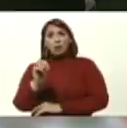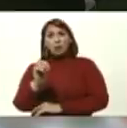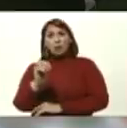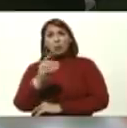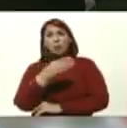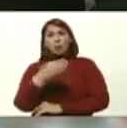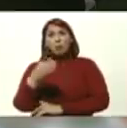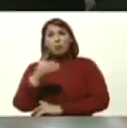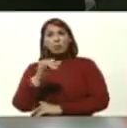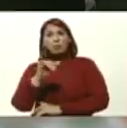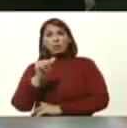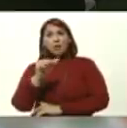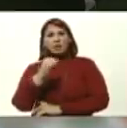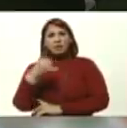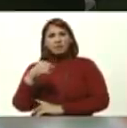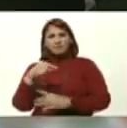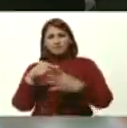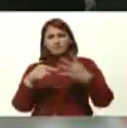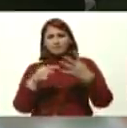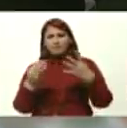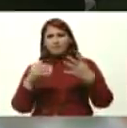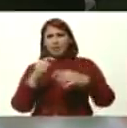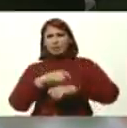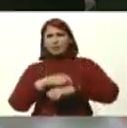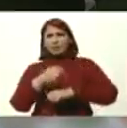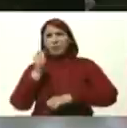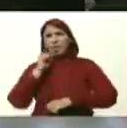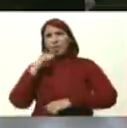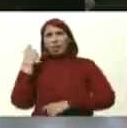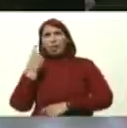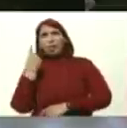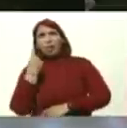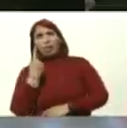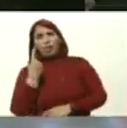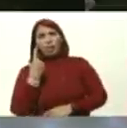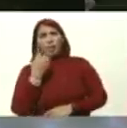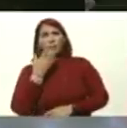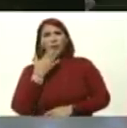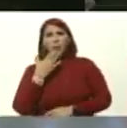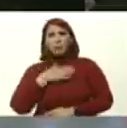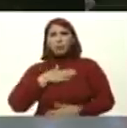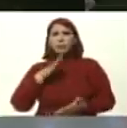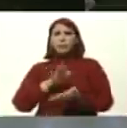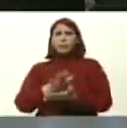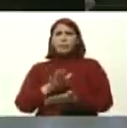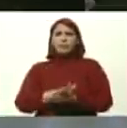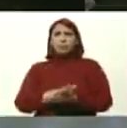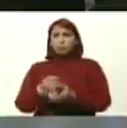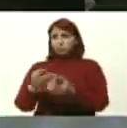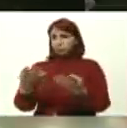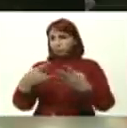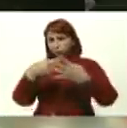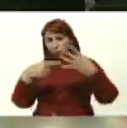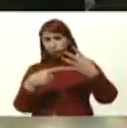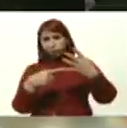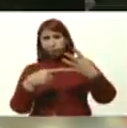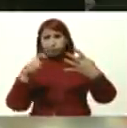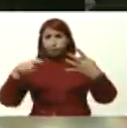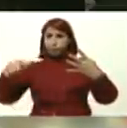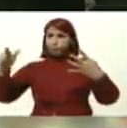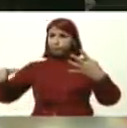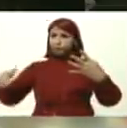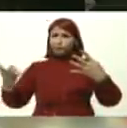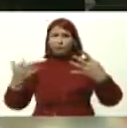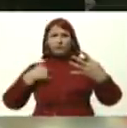Díaz, que es más tiempo que se la pasa borracho que se la pasa sobrio. Ahí están 4 joyitas, pues.